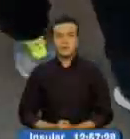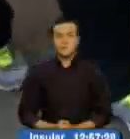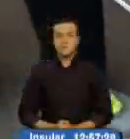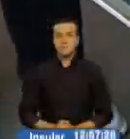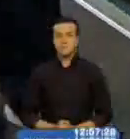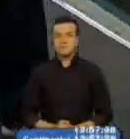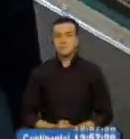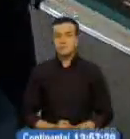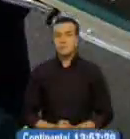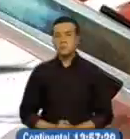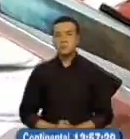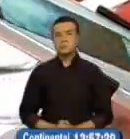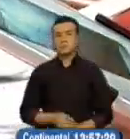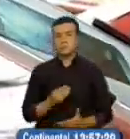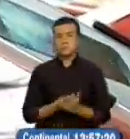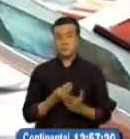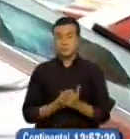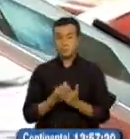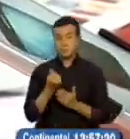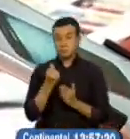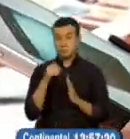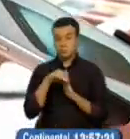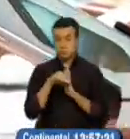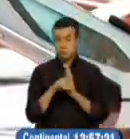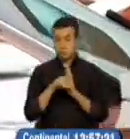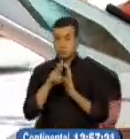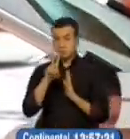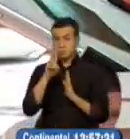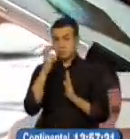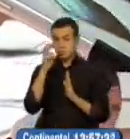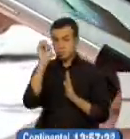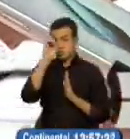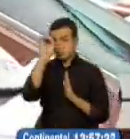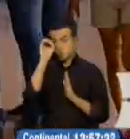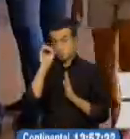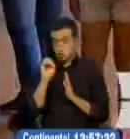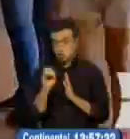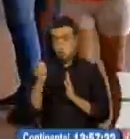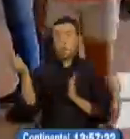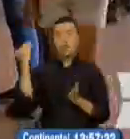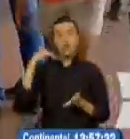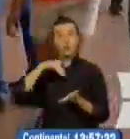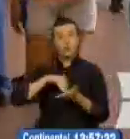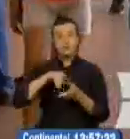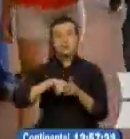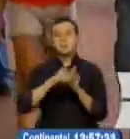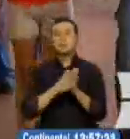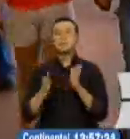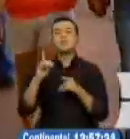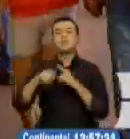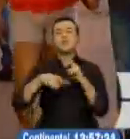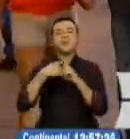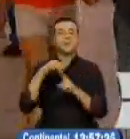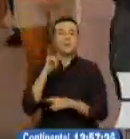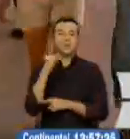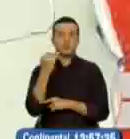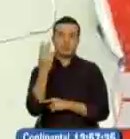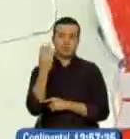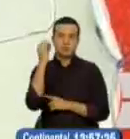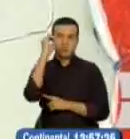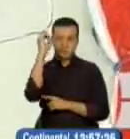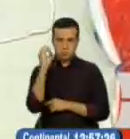Por mínima que sea la compra, la reducción del impuesto al valor agregado volverá a registrarse a partir de este jueves en